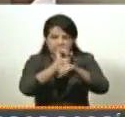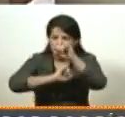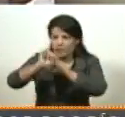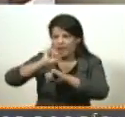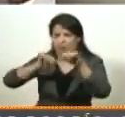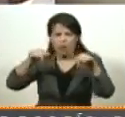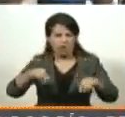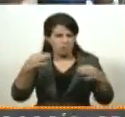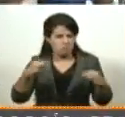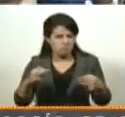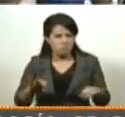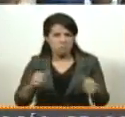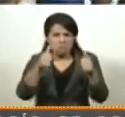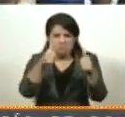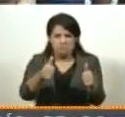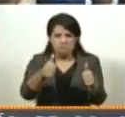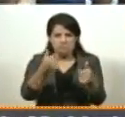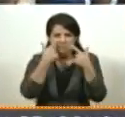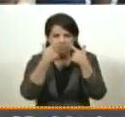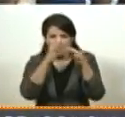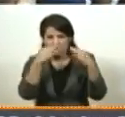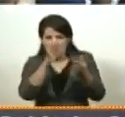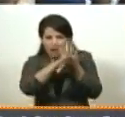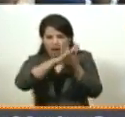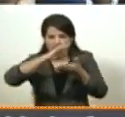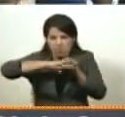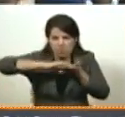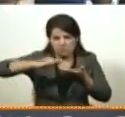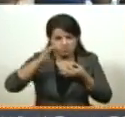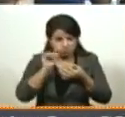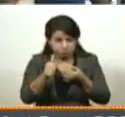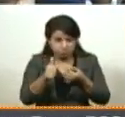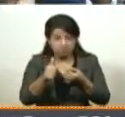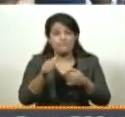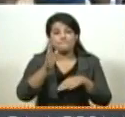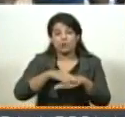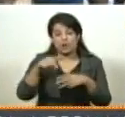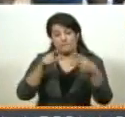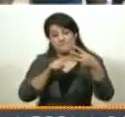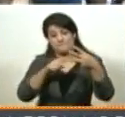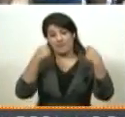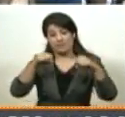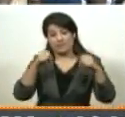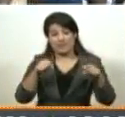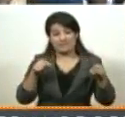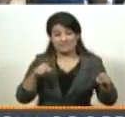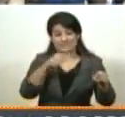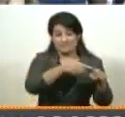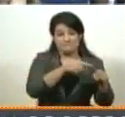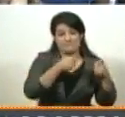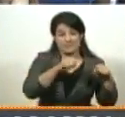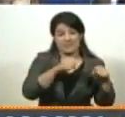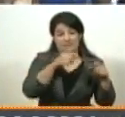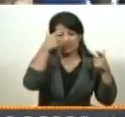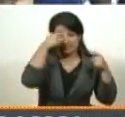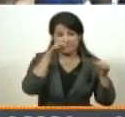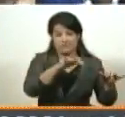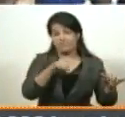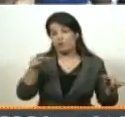hoy, tomando en cuenta que esta actividad, este ensayo electoral constituyente, coincide con un acto político de la oposición